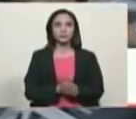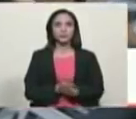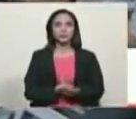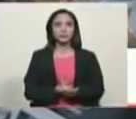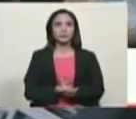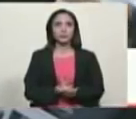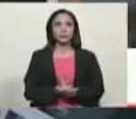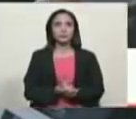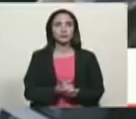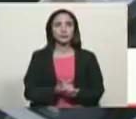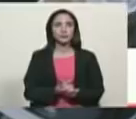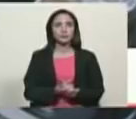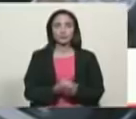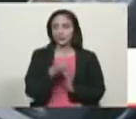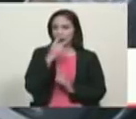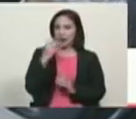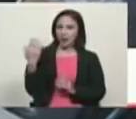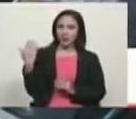Ayer